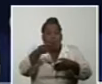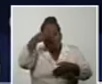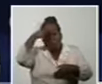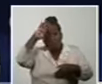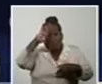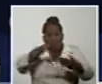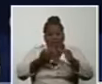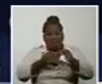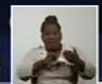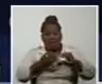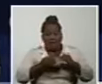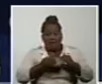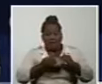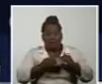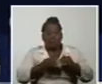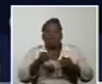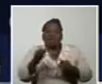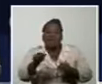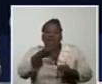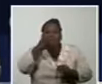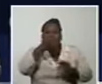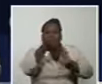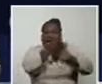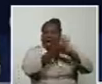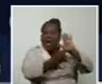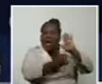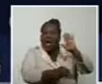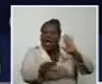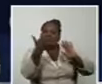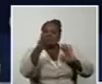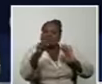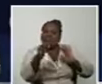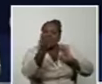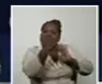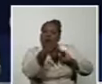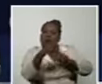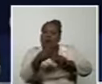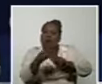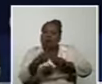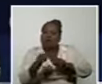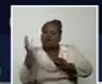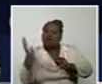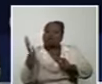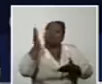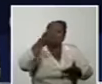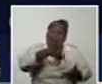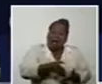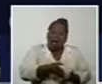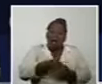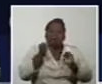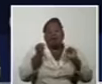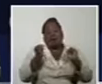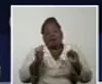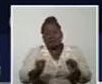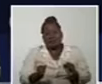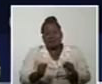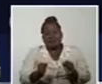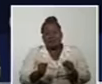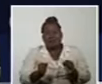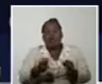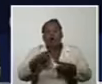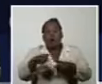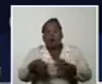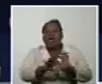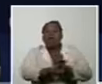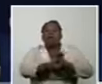cosas que vinieron para quedarse, que está muy bueno. Entre ellos son todas estas cosas desde el punto de vista higiénico que